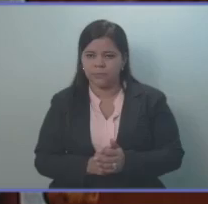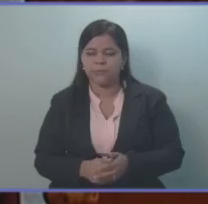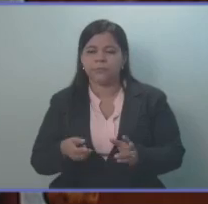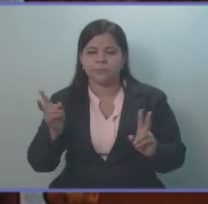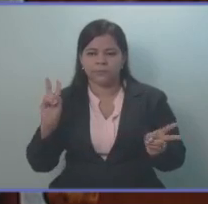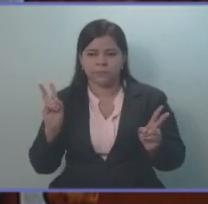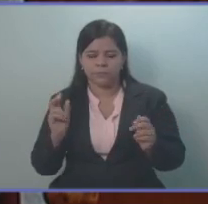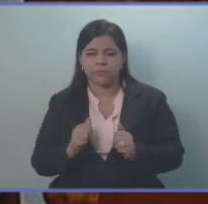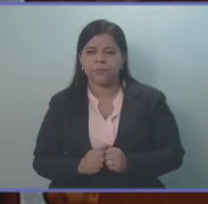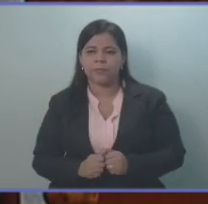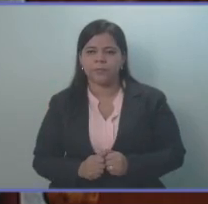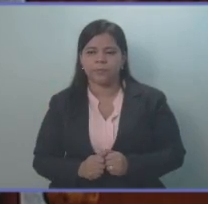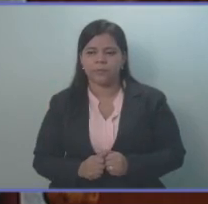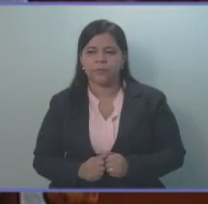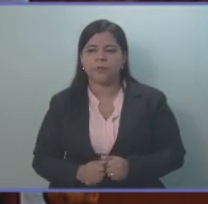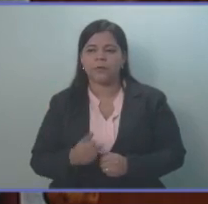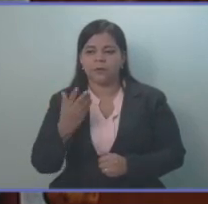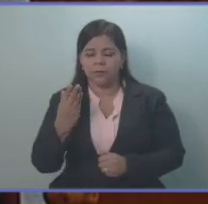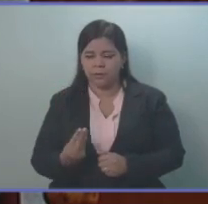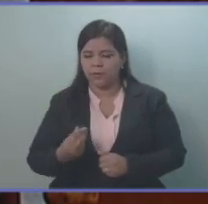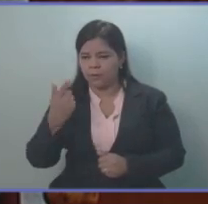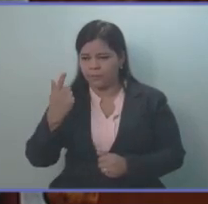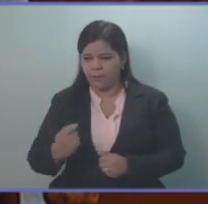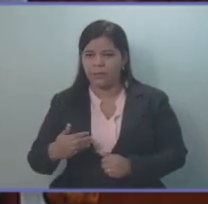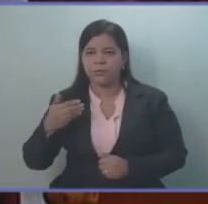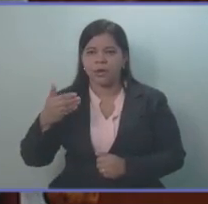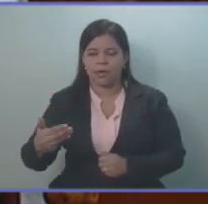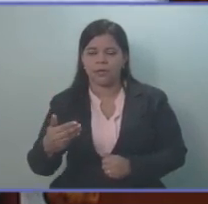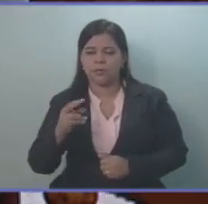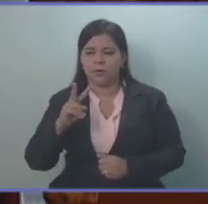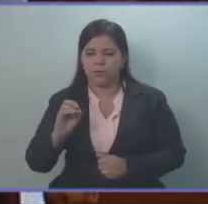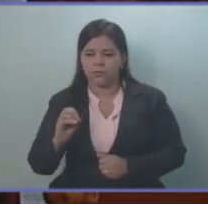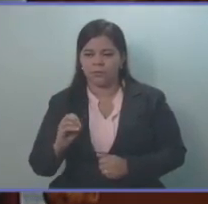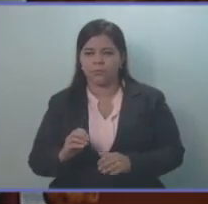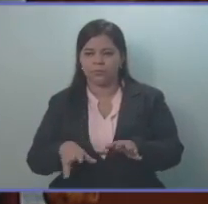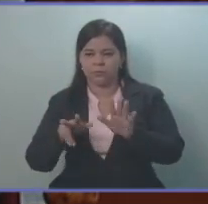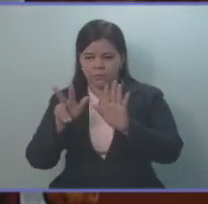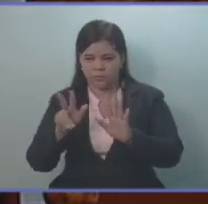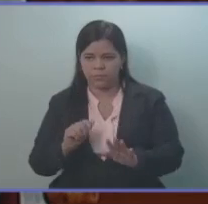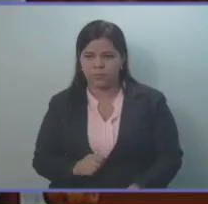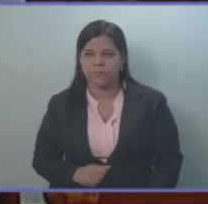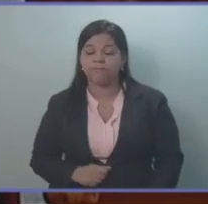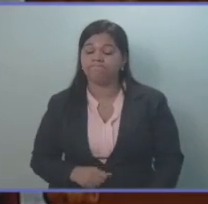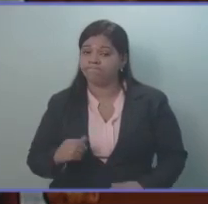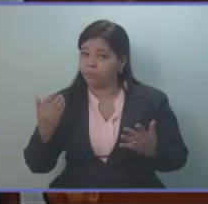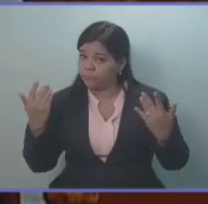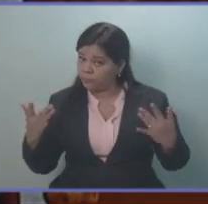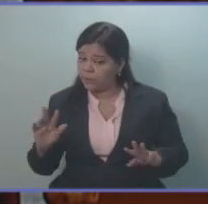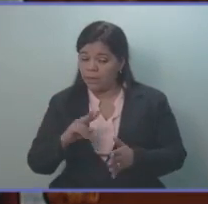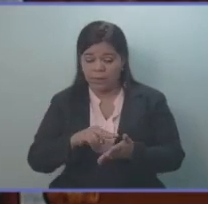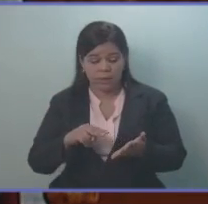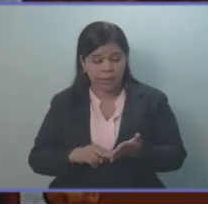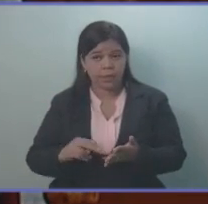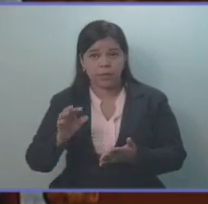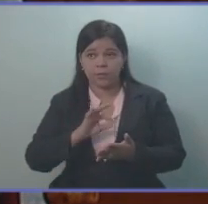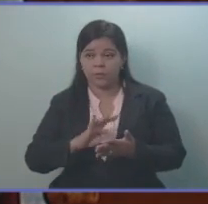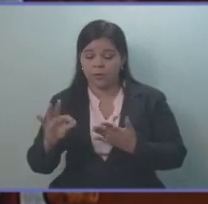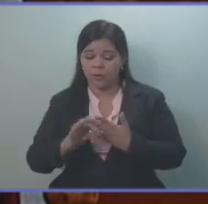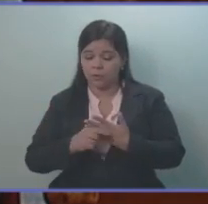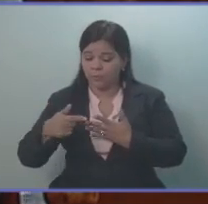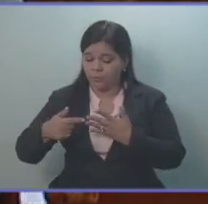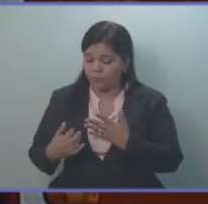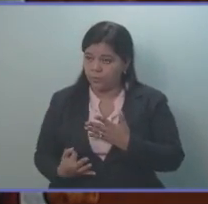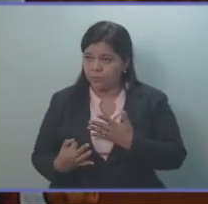Palacio Legislativo San Salvador a los días del mes del año 2018. Leído el